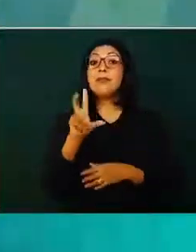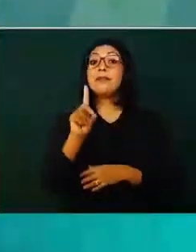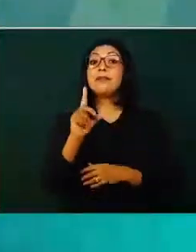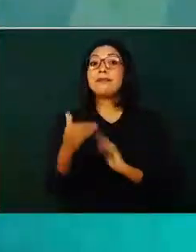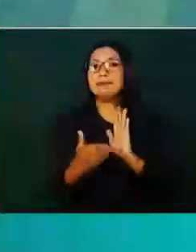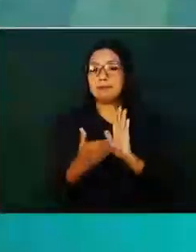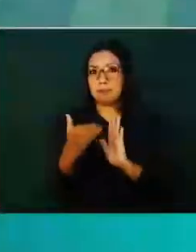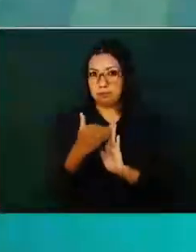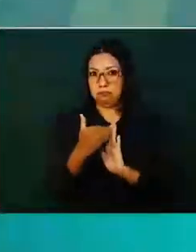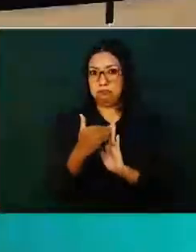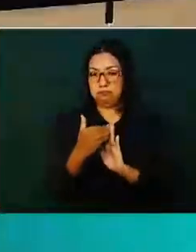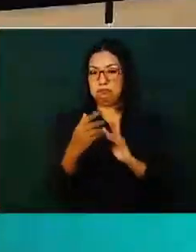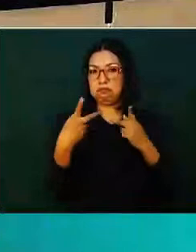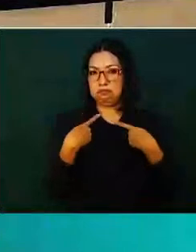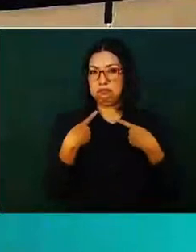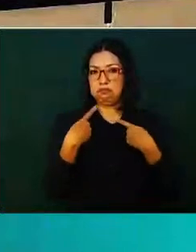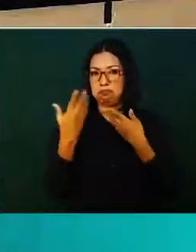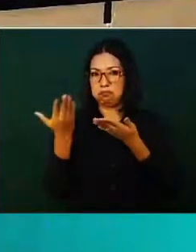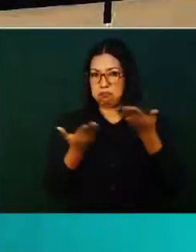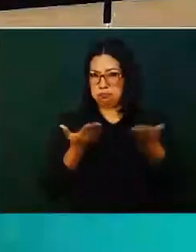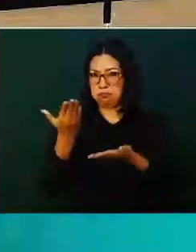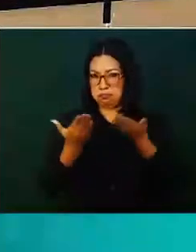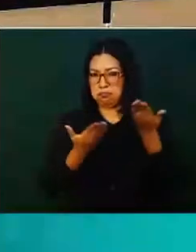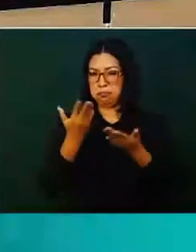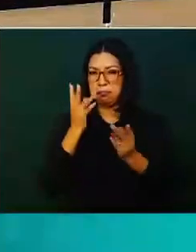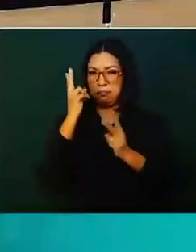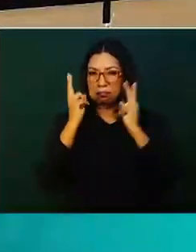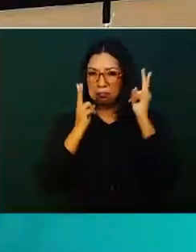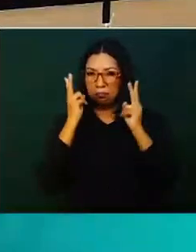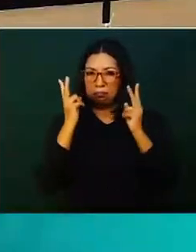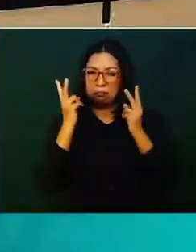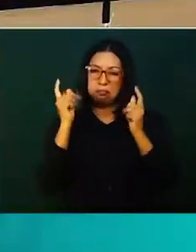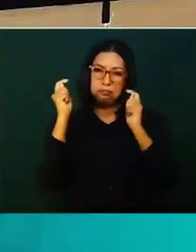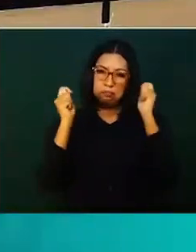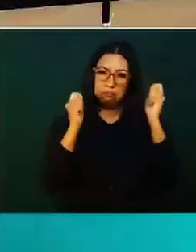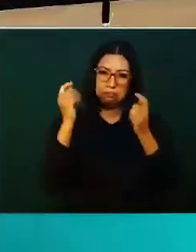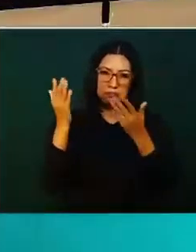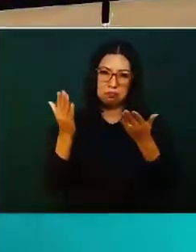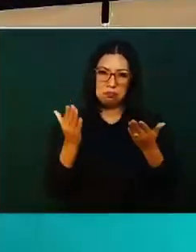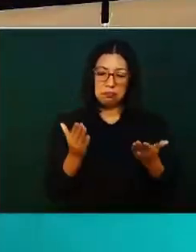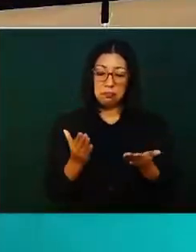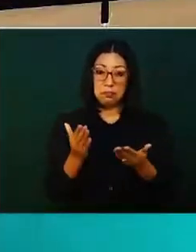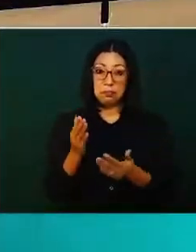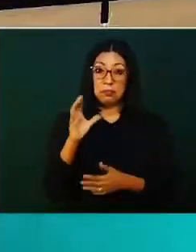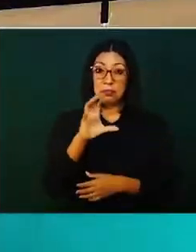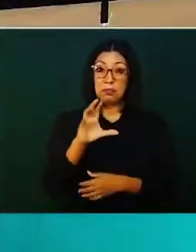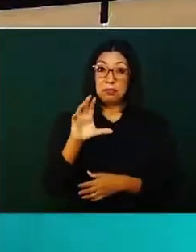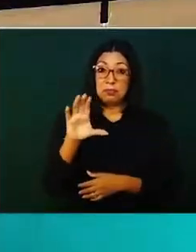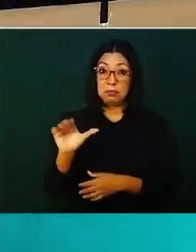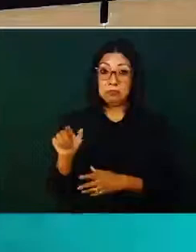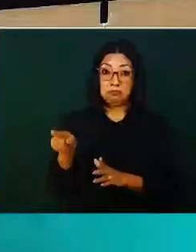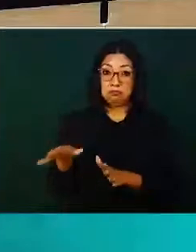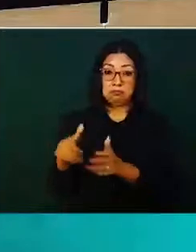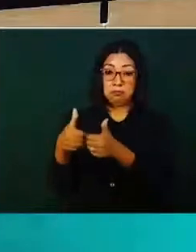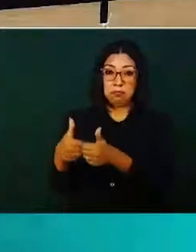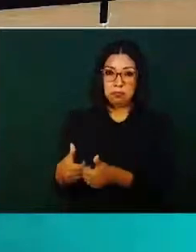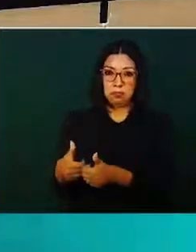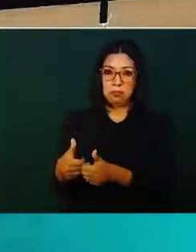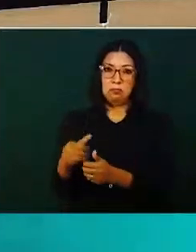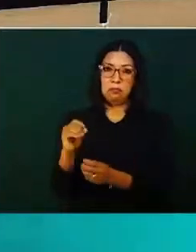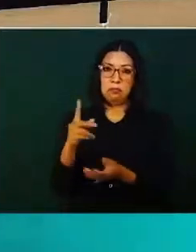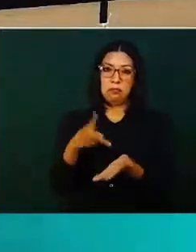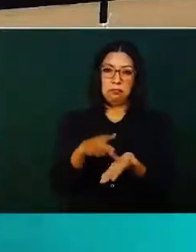visitantes, en vez de que se queden nada más en Cancún o que lleguen hasta Playa del Carmen,